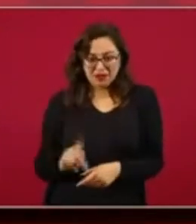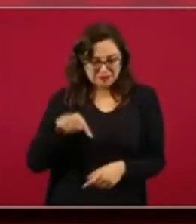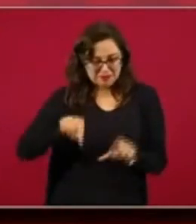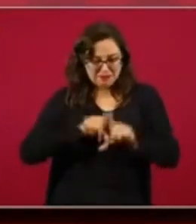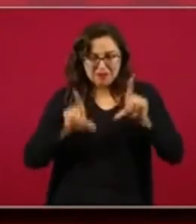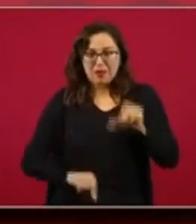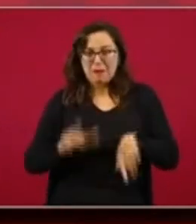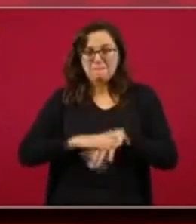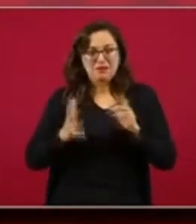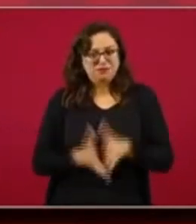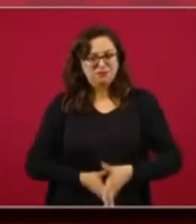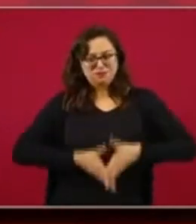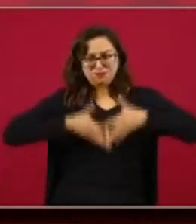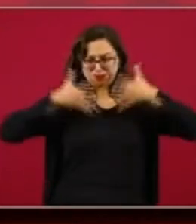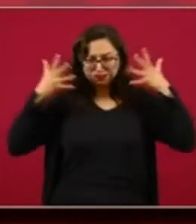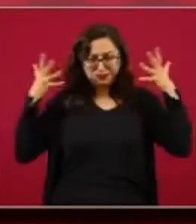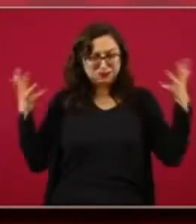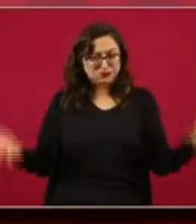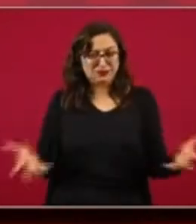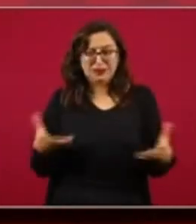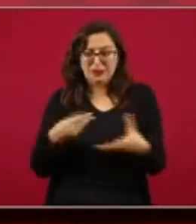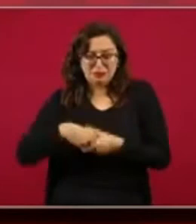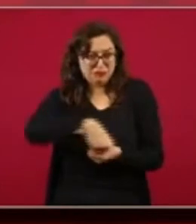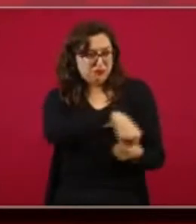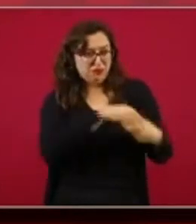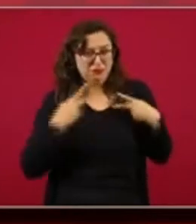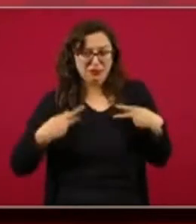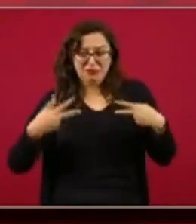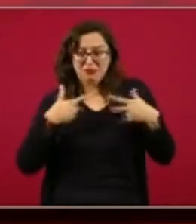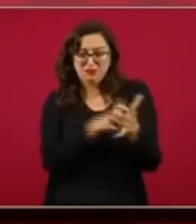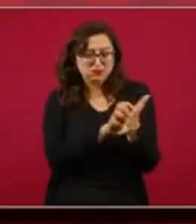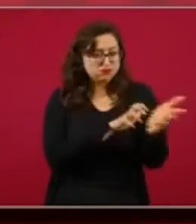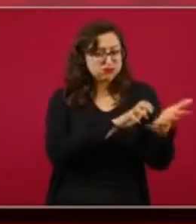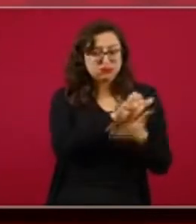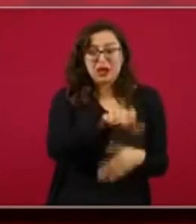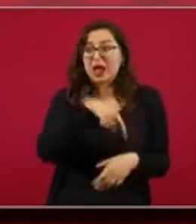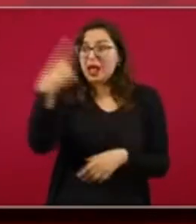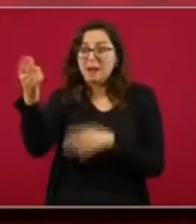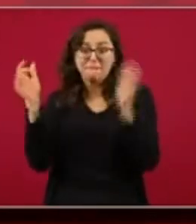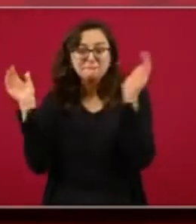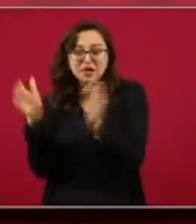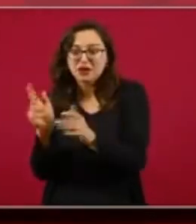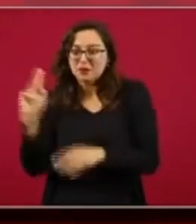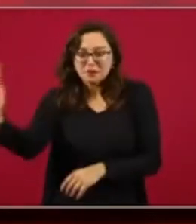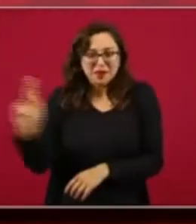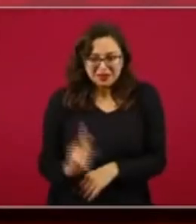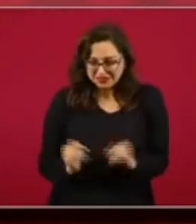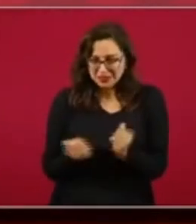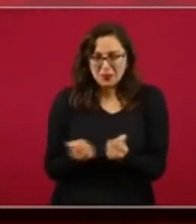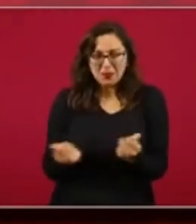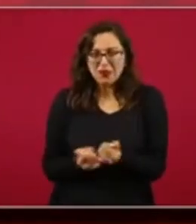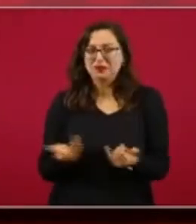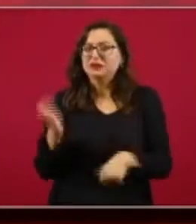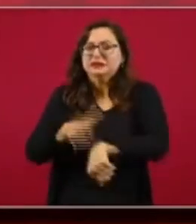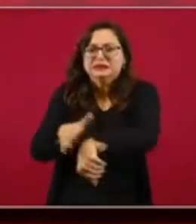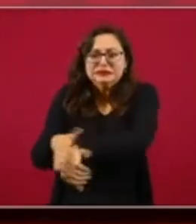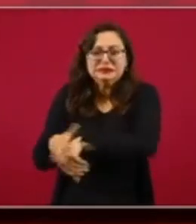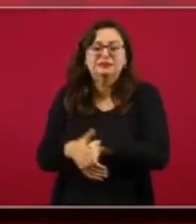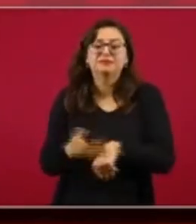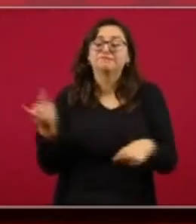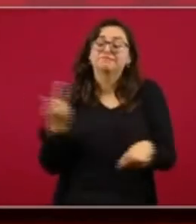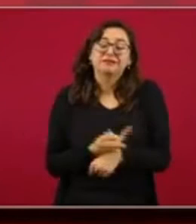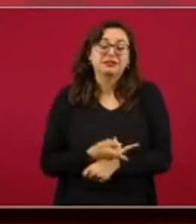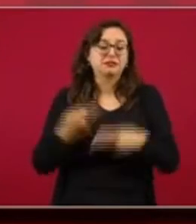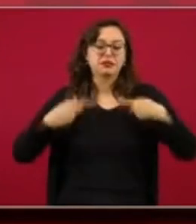y unas 3 veces menor en términos de población, 3 o 4 veces menor. Y así este llamado. Entonces, las sociedades están